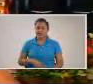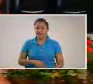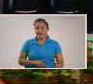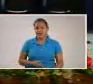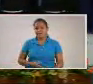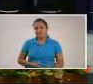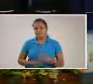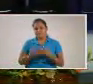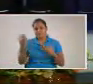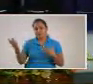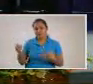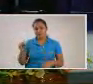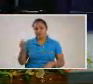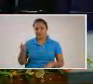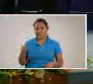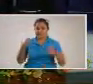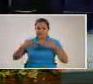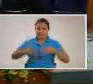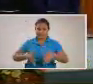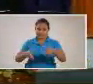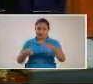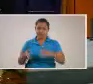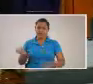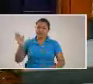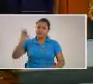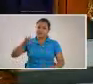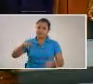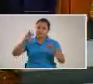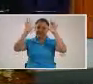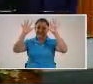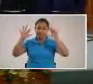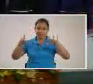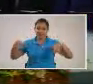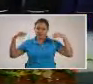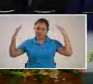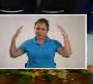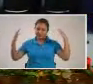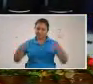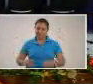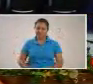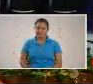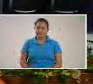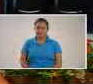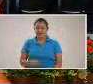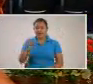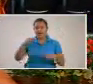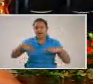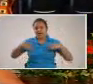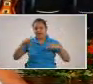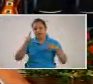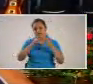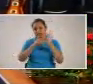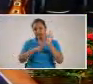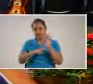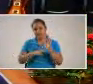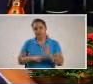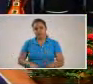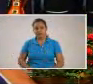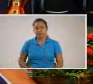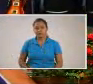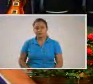nacieron después del diluvio. Ahora, hay un versículo, yo lo tengo por aquí anotado,